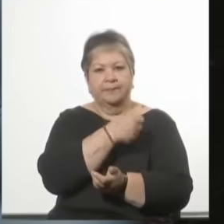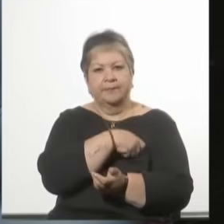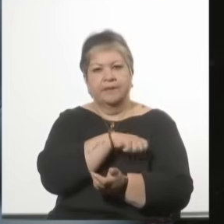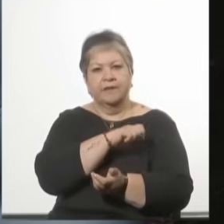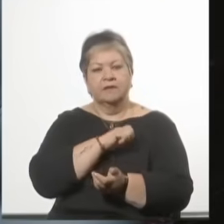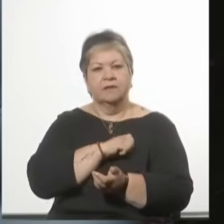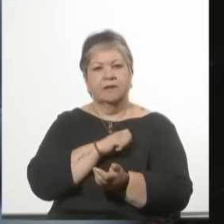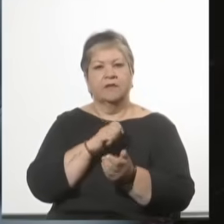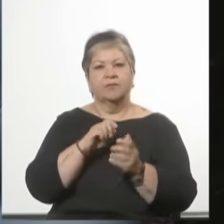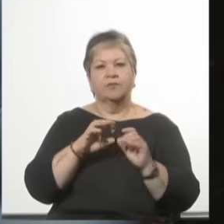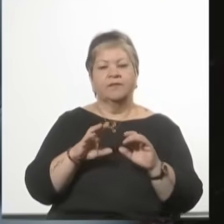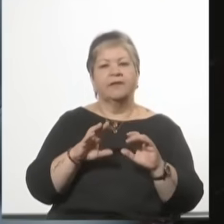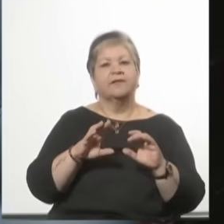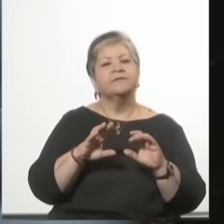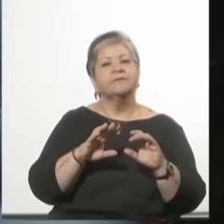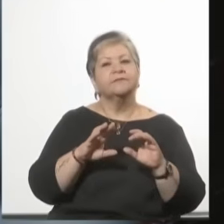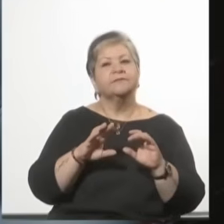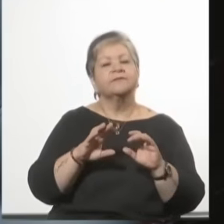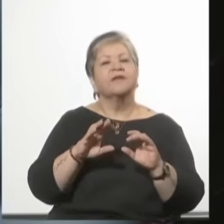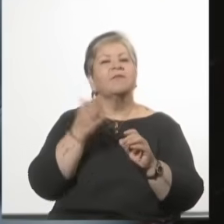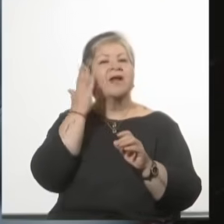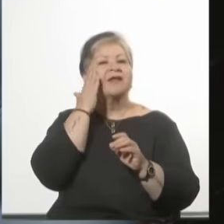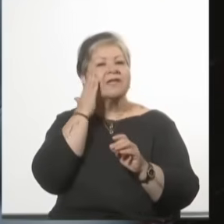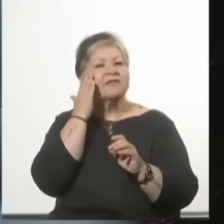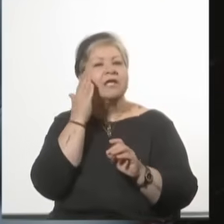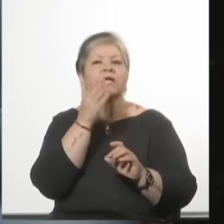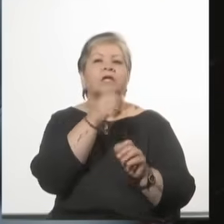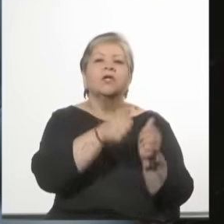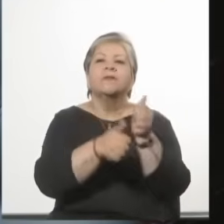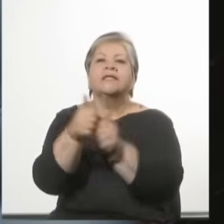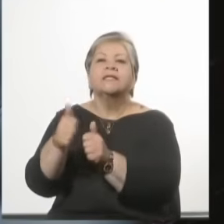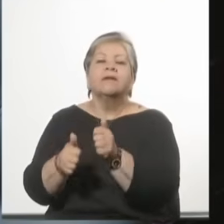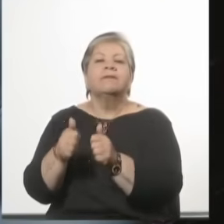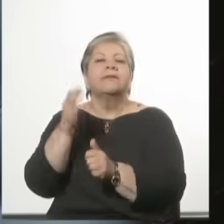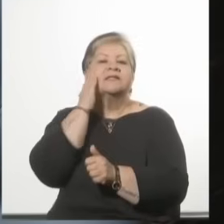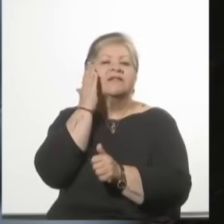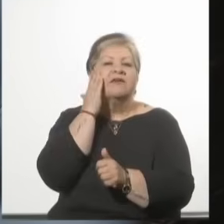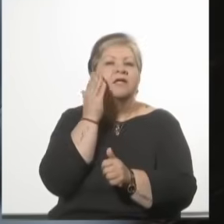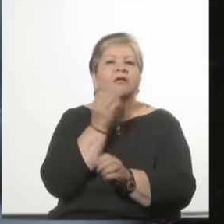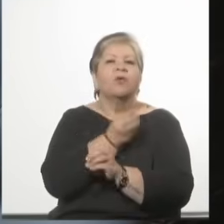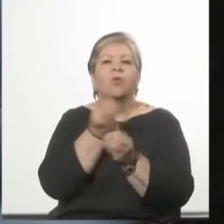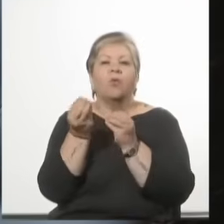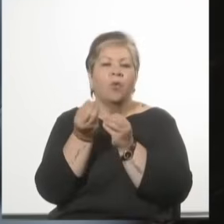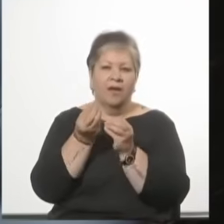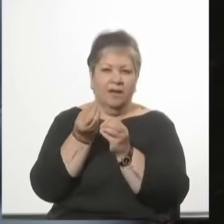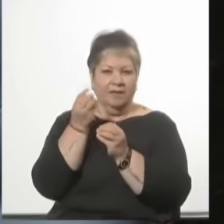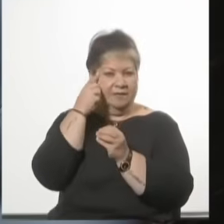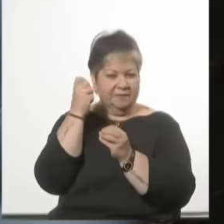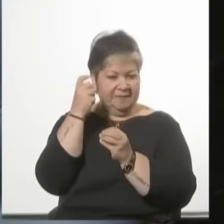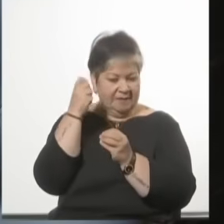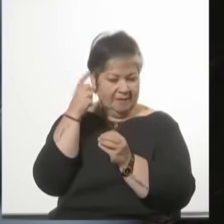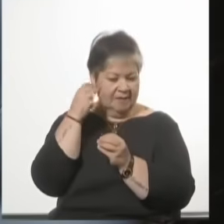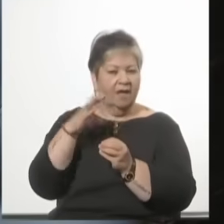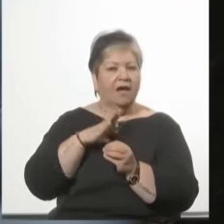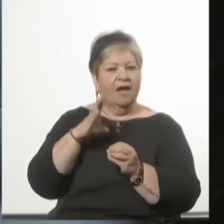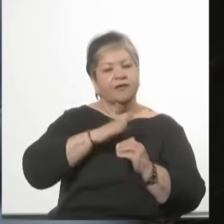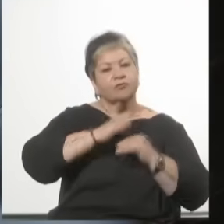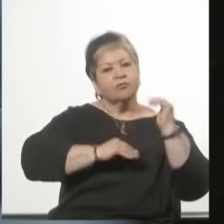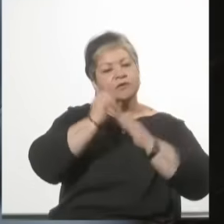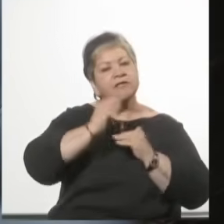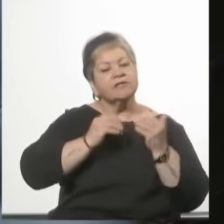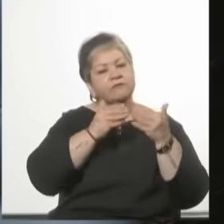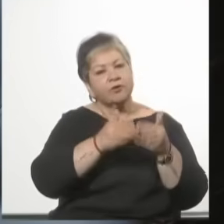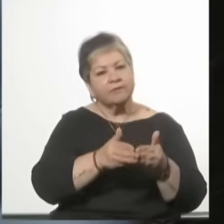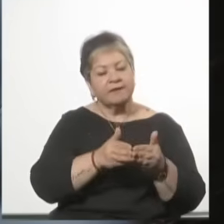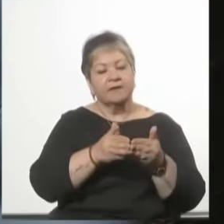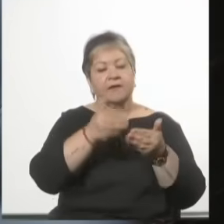naval para impulsar la competitividad de los astilleros privados españoles. Según luce en ese informe